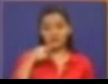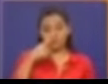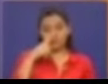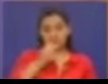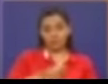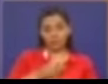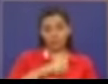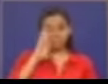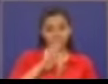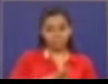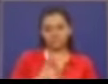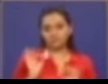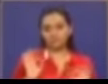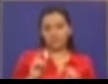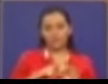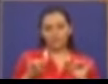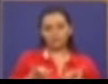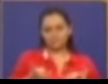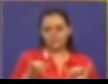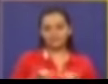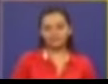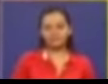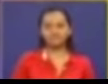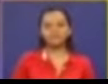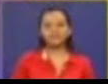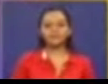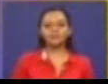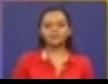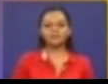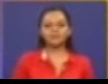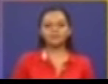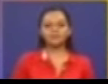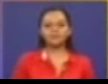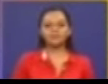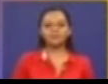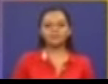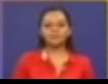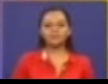no se nos ha movido. Sigamos. Lo que sí nos ha crecido